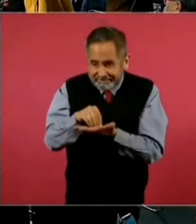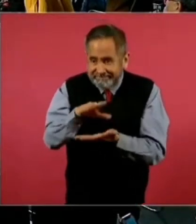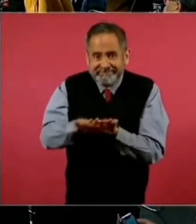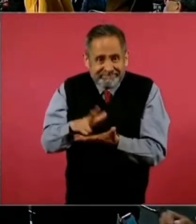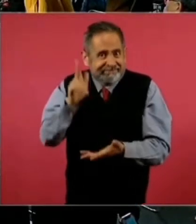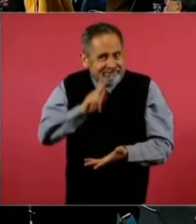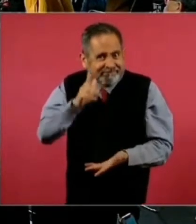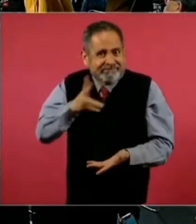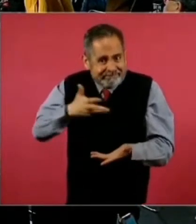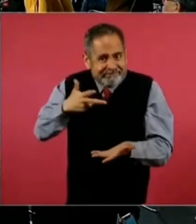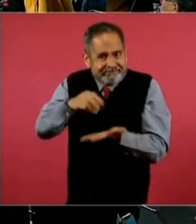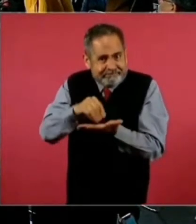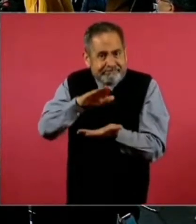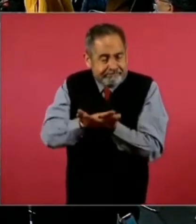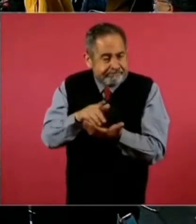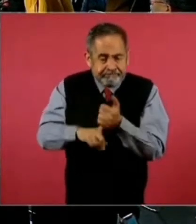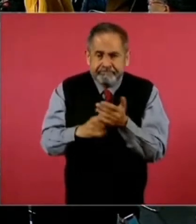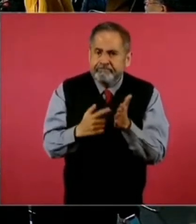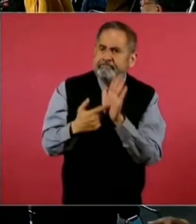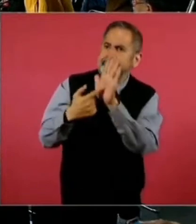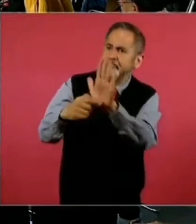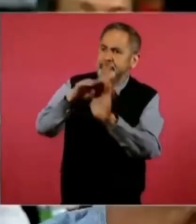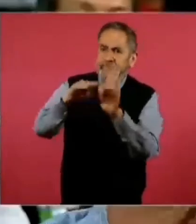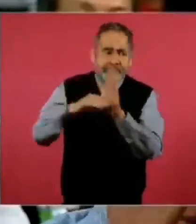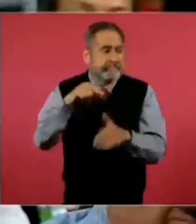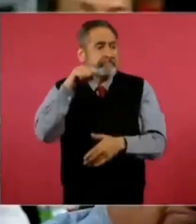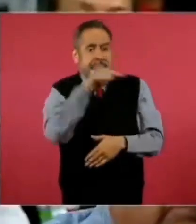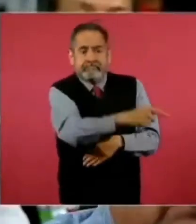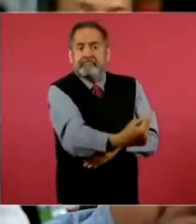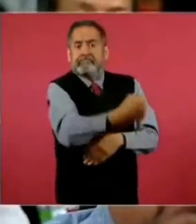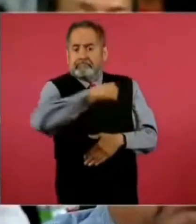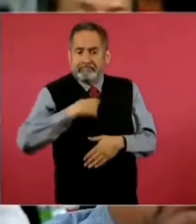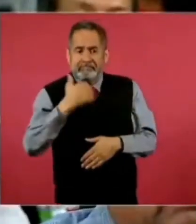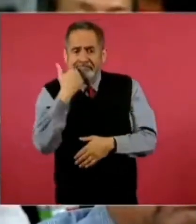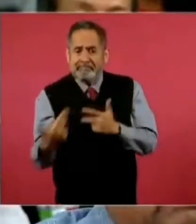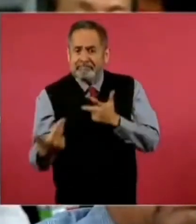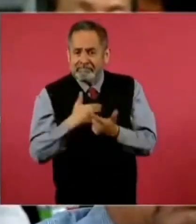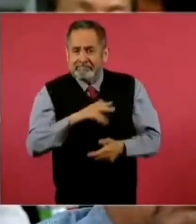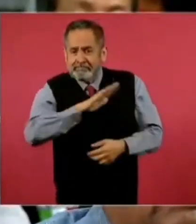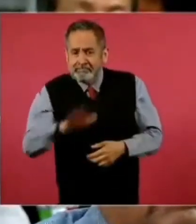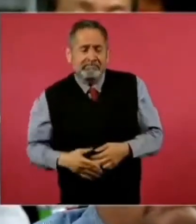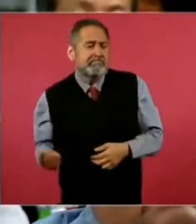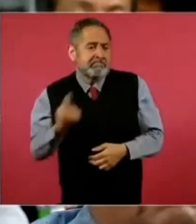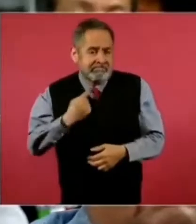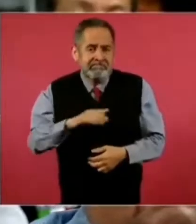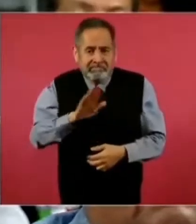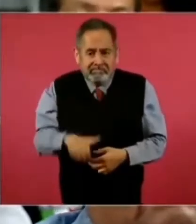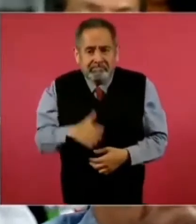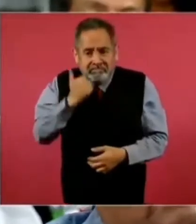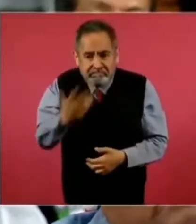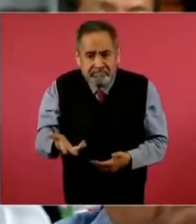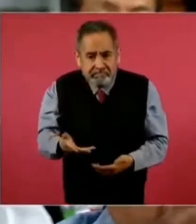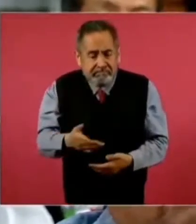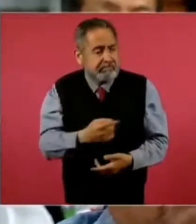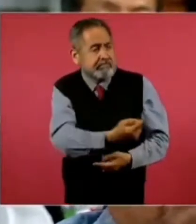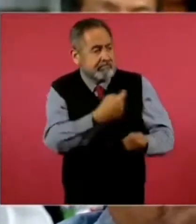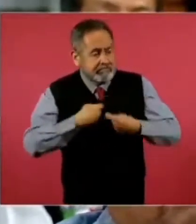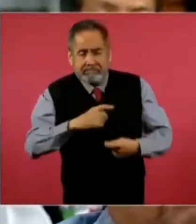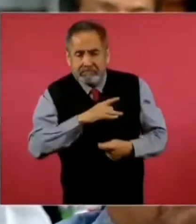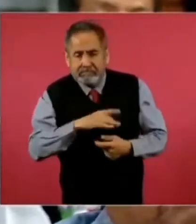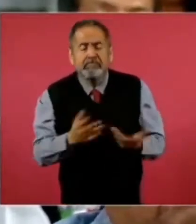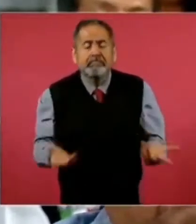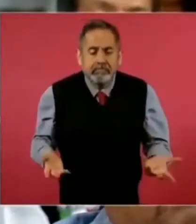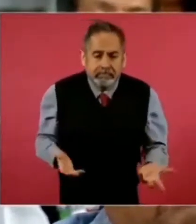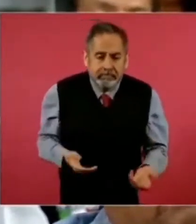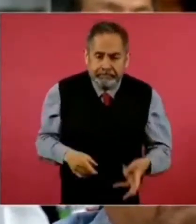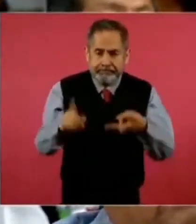documentados a través de los cuales se mostró la intención de acallarme y amedrentarme. Perdón. 3. Las